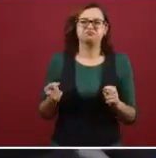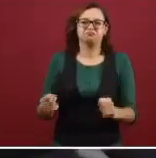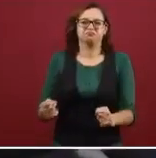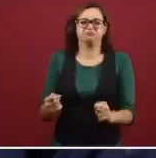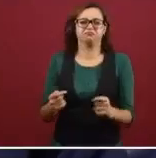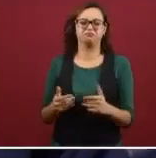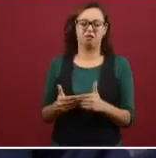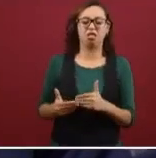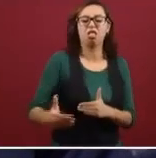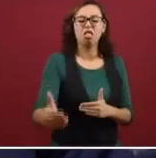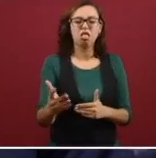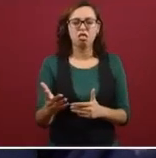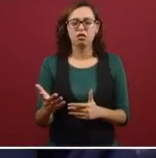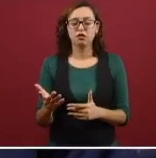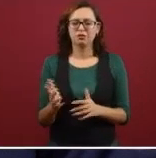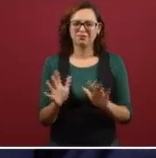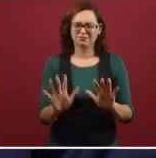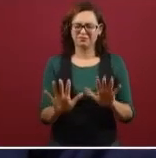Nada de eso.